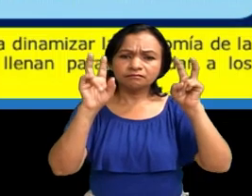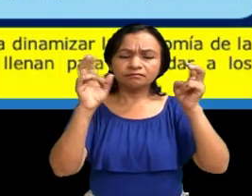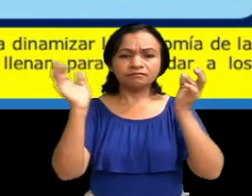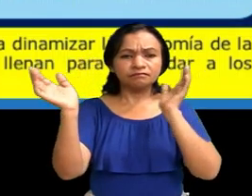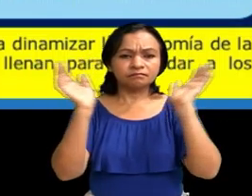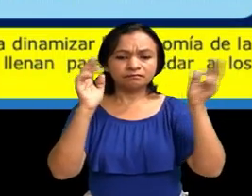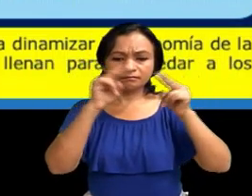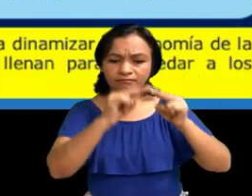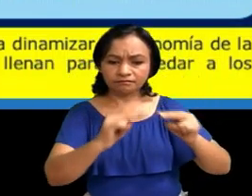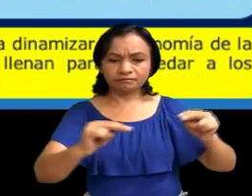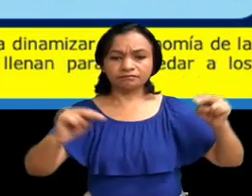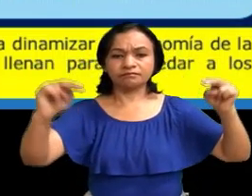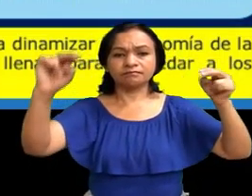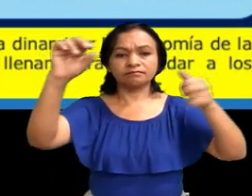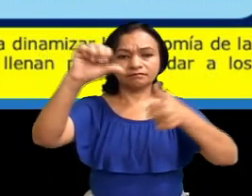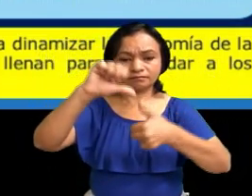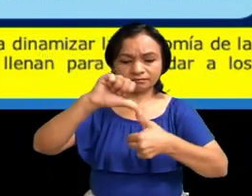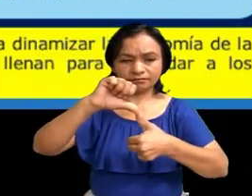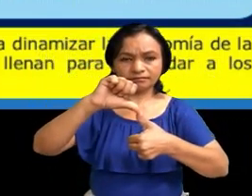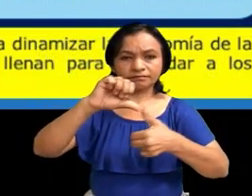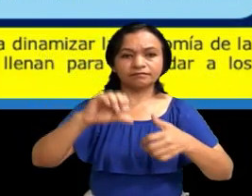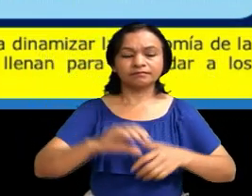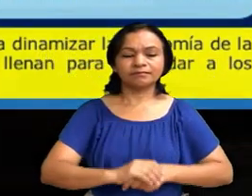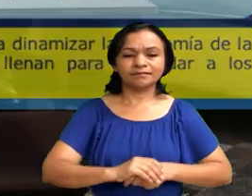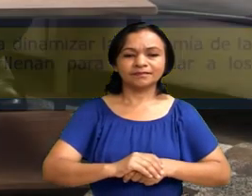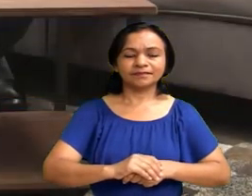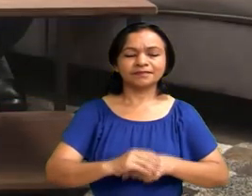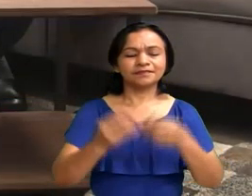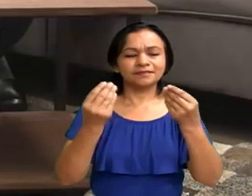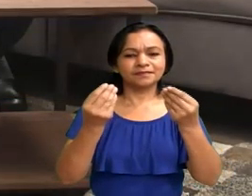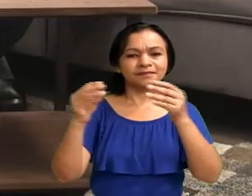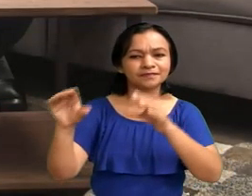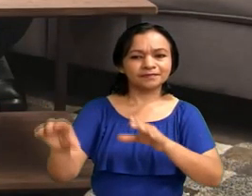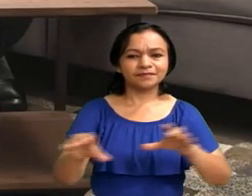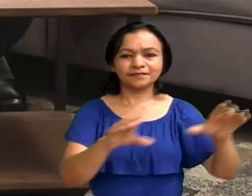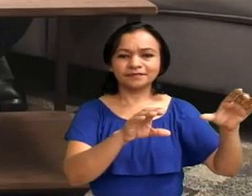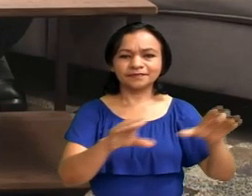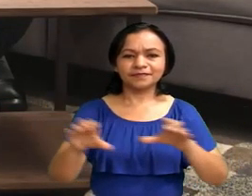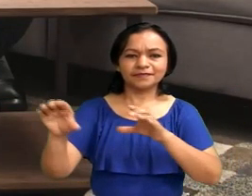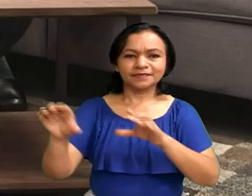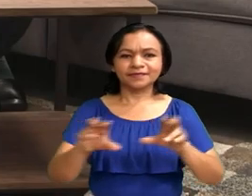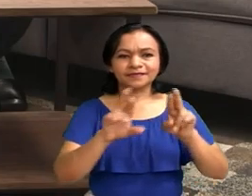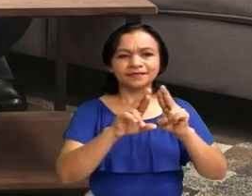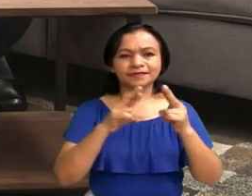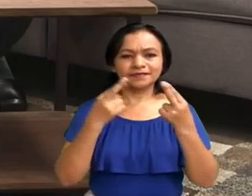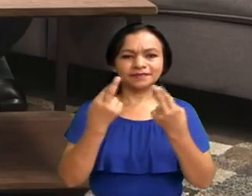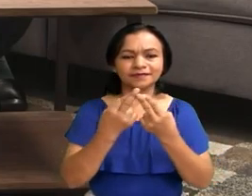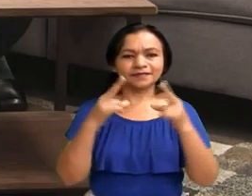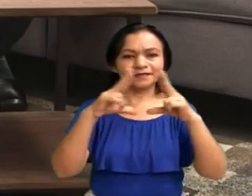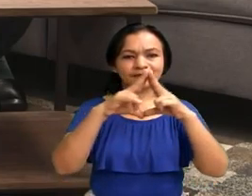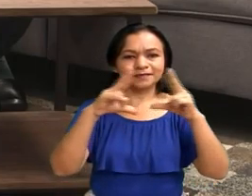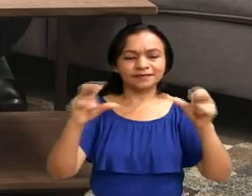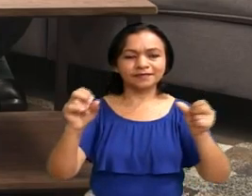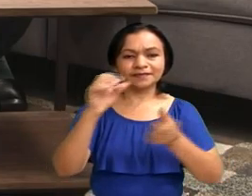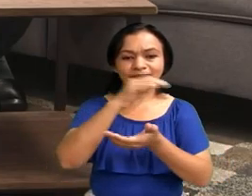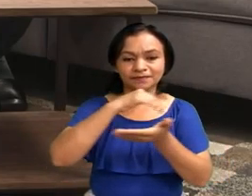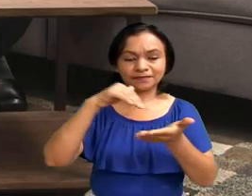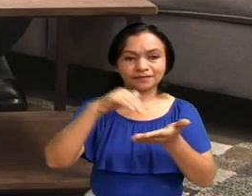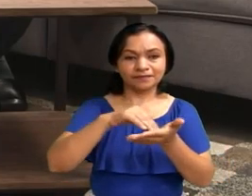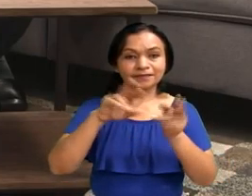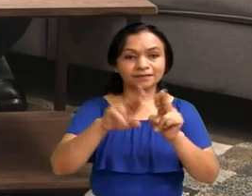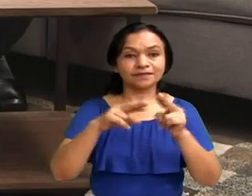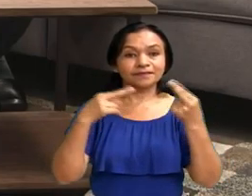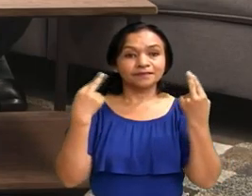mercado eléctrico regional centroamericano. Bueno, muchas actividades también dentro de esa dinámica de encuentros regionales. Nicaragua sede también de este